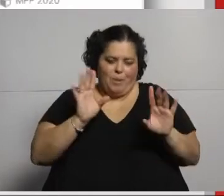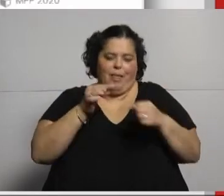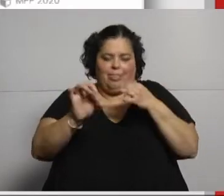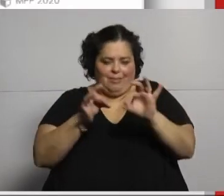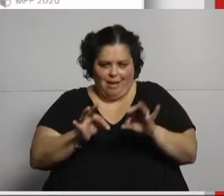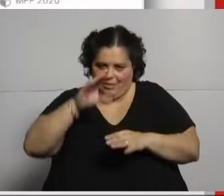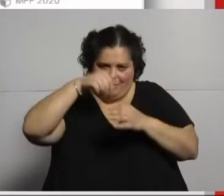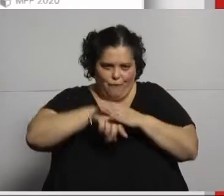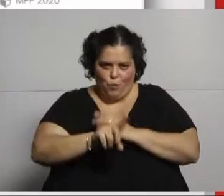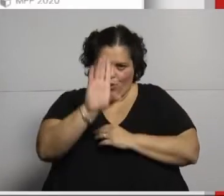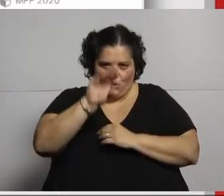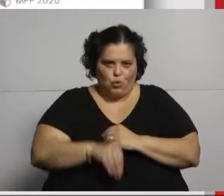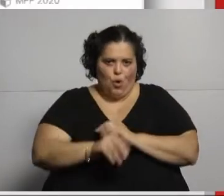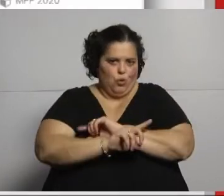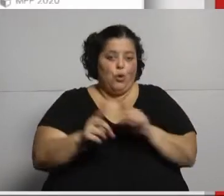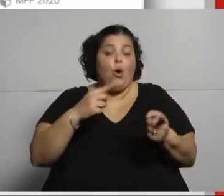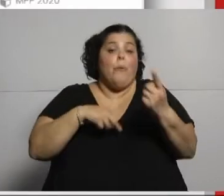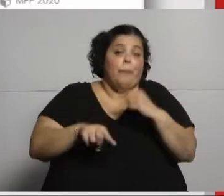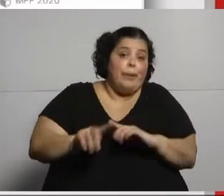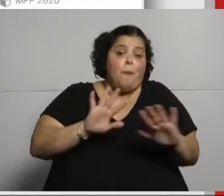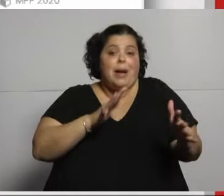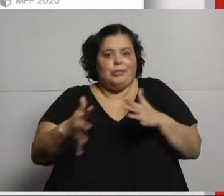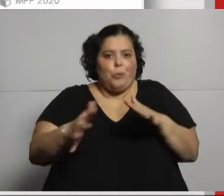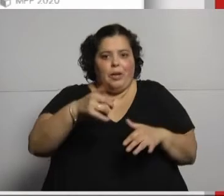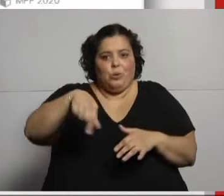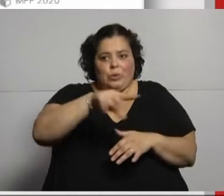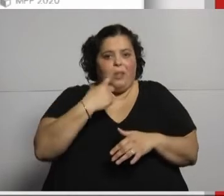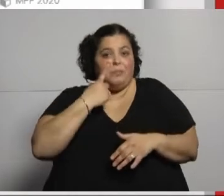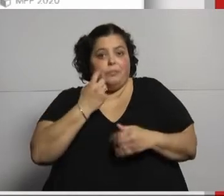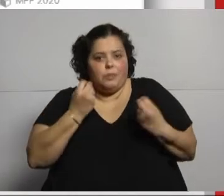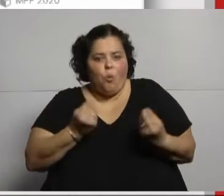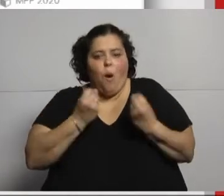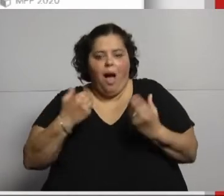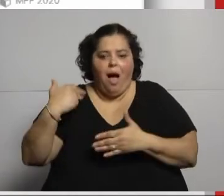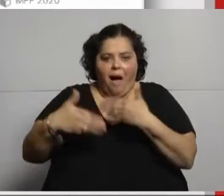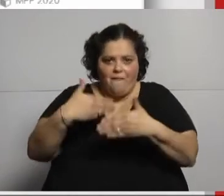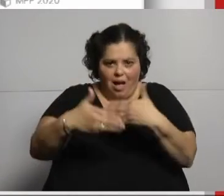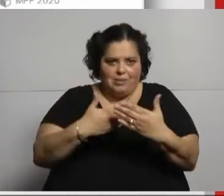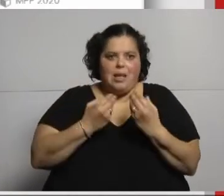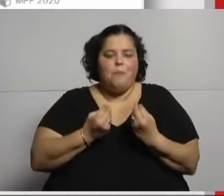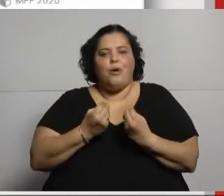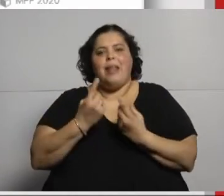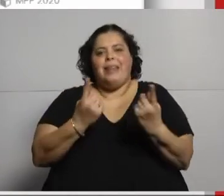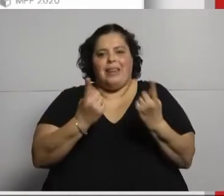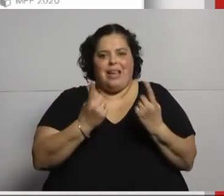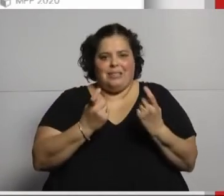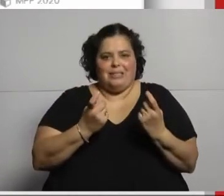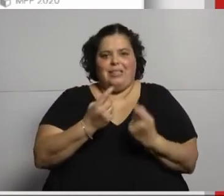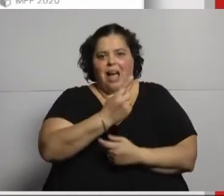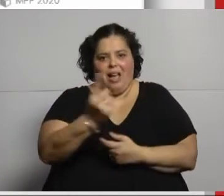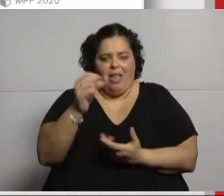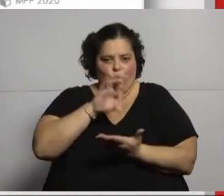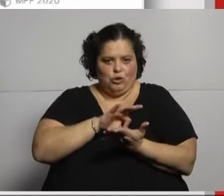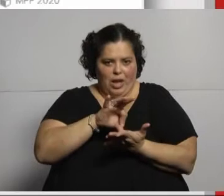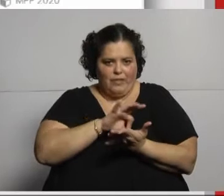en cada uno de ellos, pero nos dan una idea de cuál ha sido el avance un poco en la respuesta a la necesidad de cada uno de los servicios requeridos